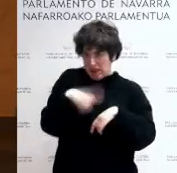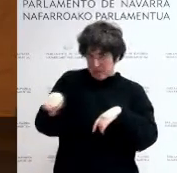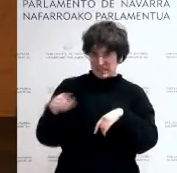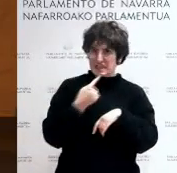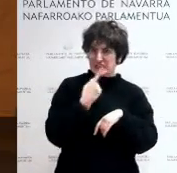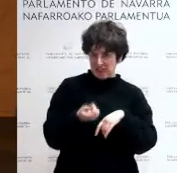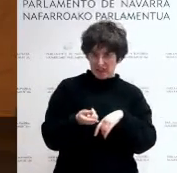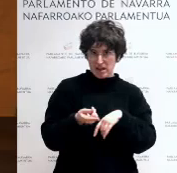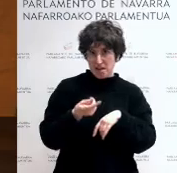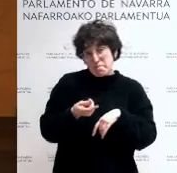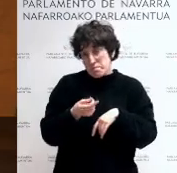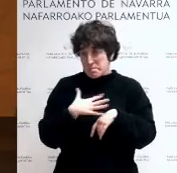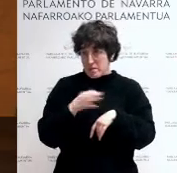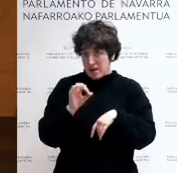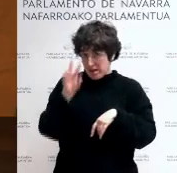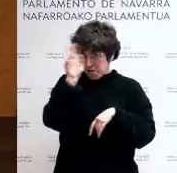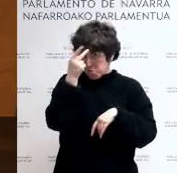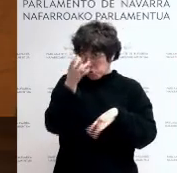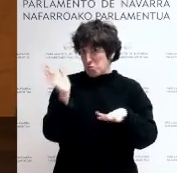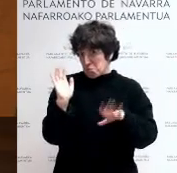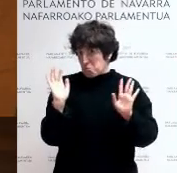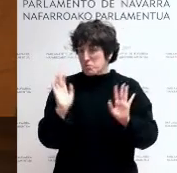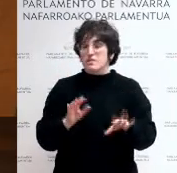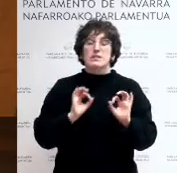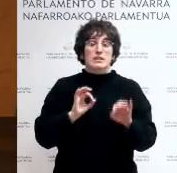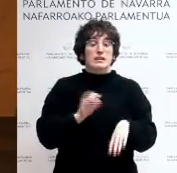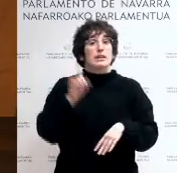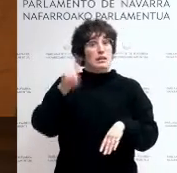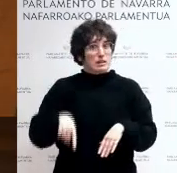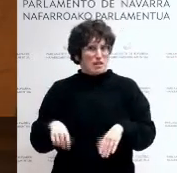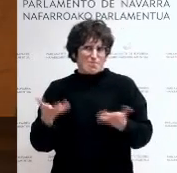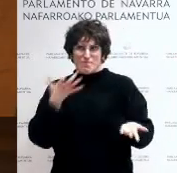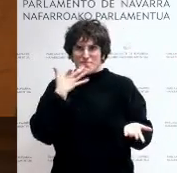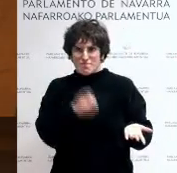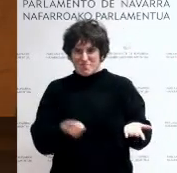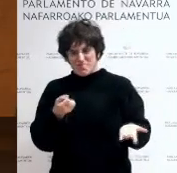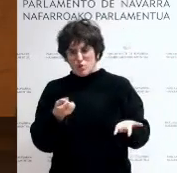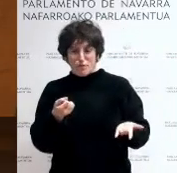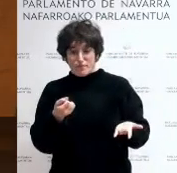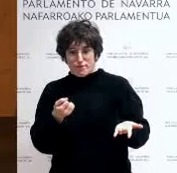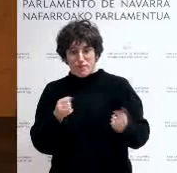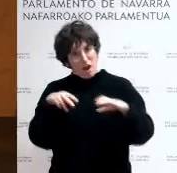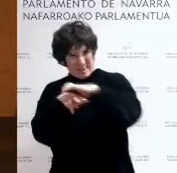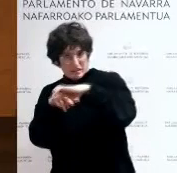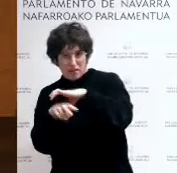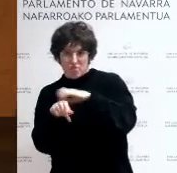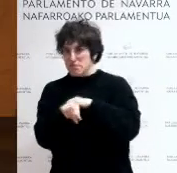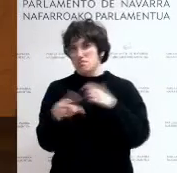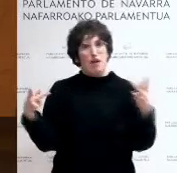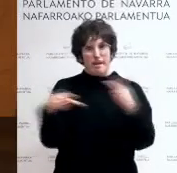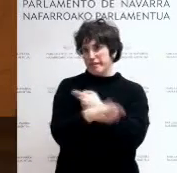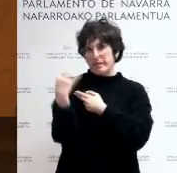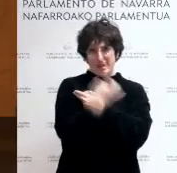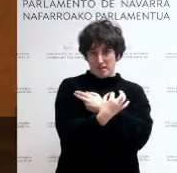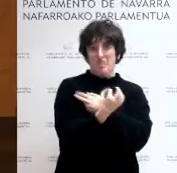sé si habrán cambiado de opinión. Decía más. Decía que sustituir una ecografía por un escáner es algo a evitar, que es lo que se está haciendo ahora mismo con algunos